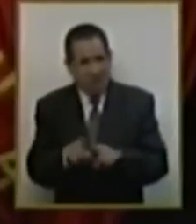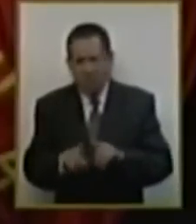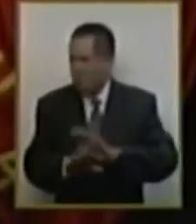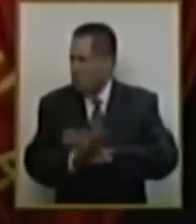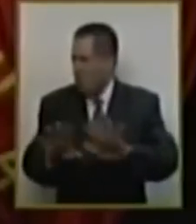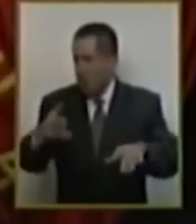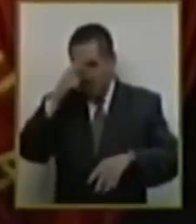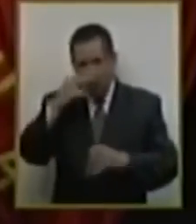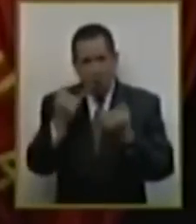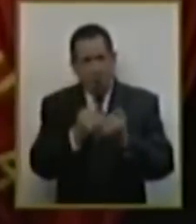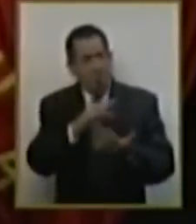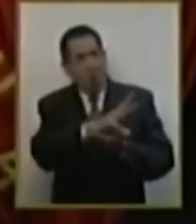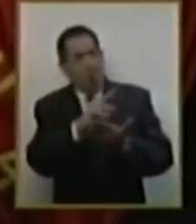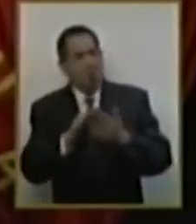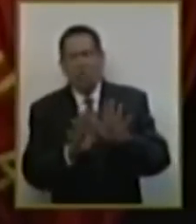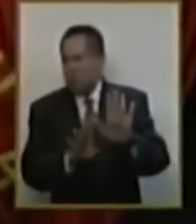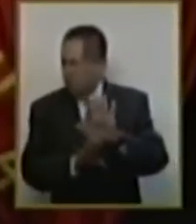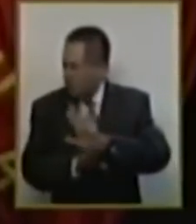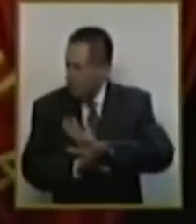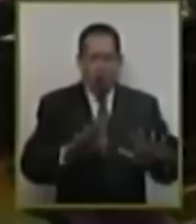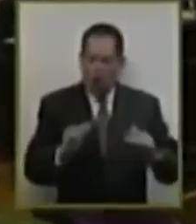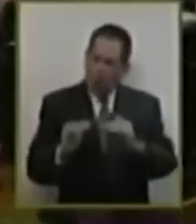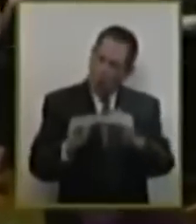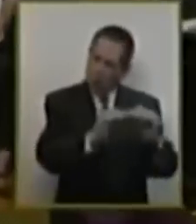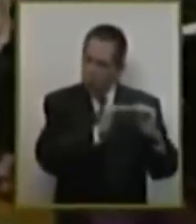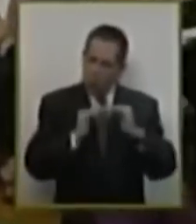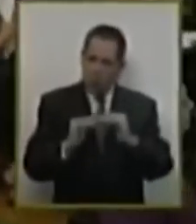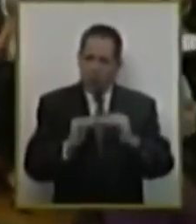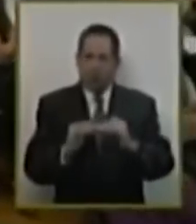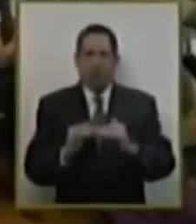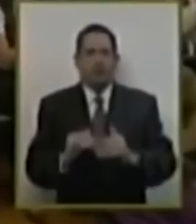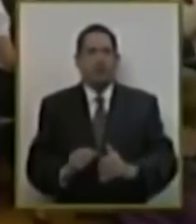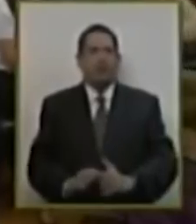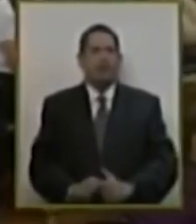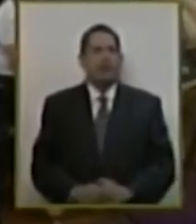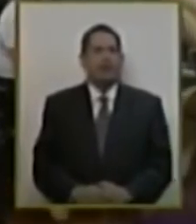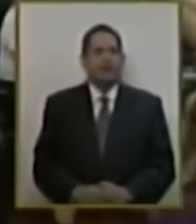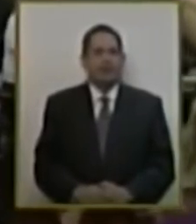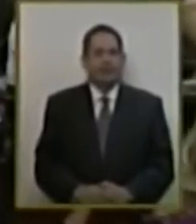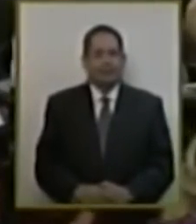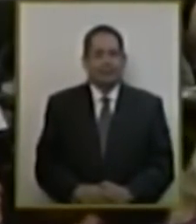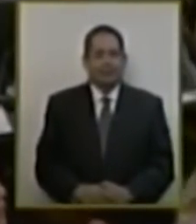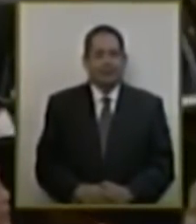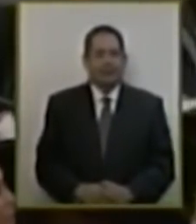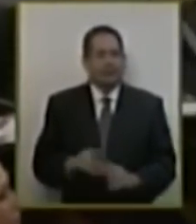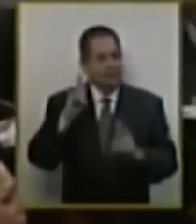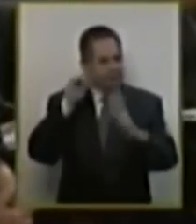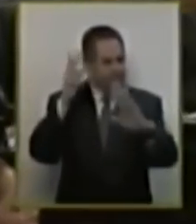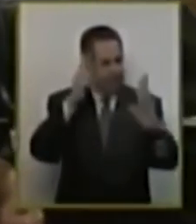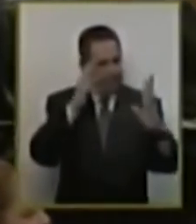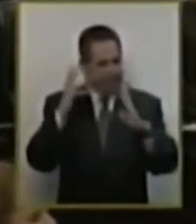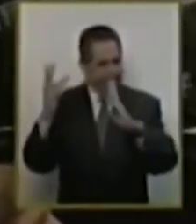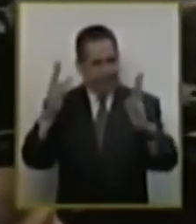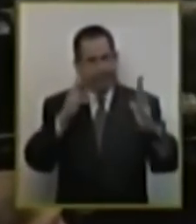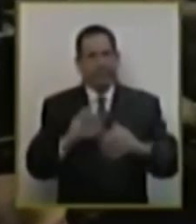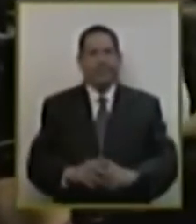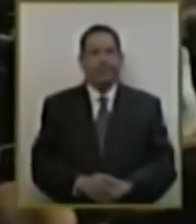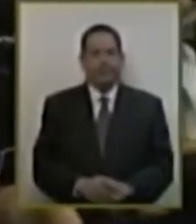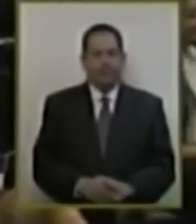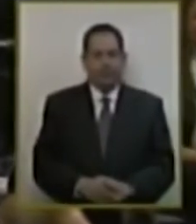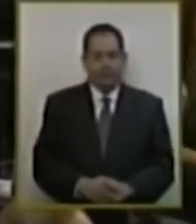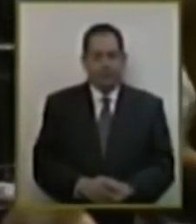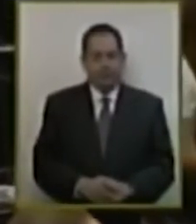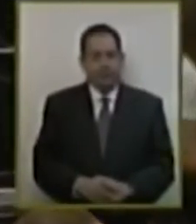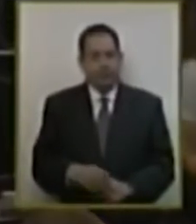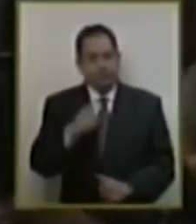papel con respecto a Estados Unidos. Don Carlos Payán dedicó el galardón a todos los periodistas muertos. Miren